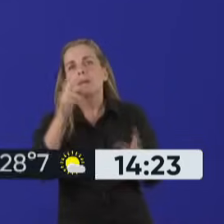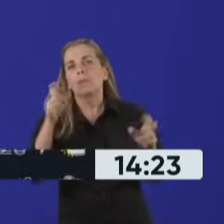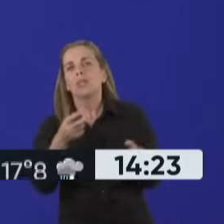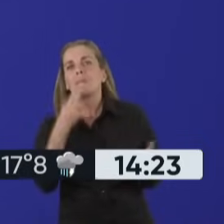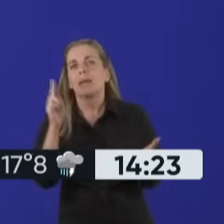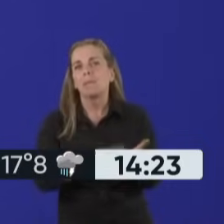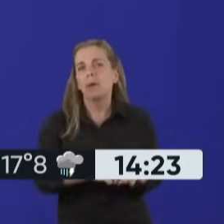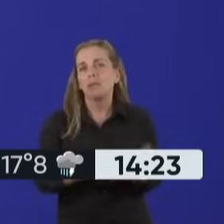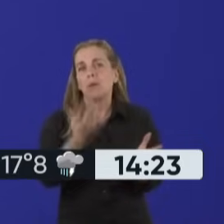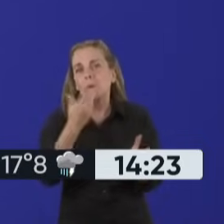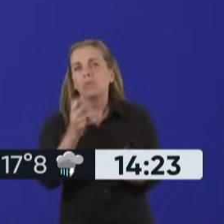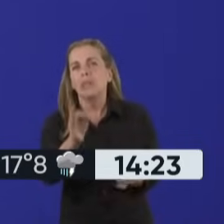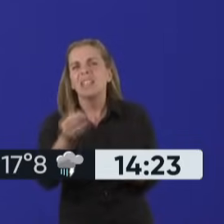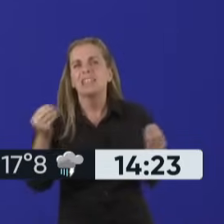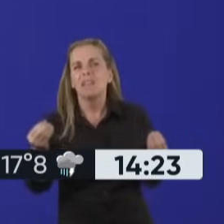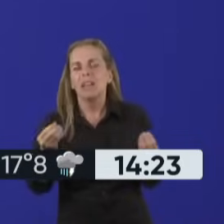quisiera saber,